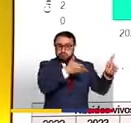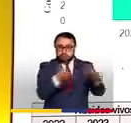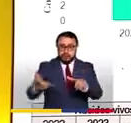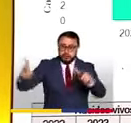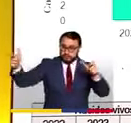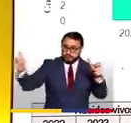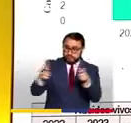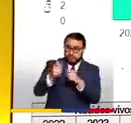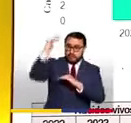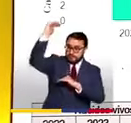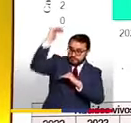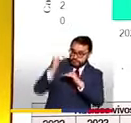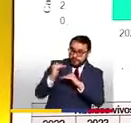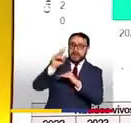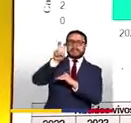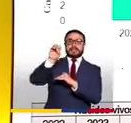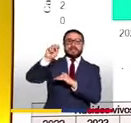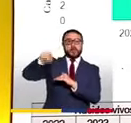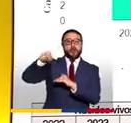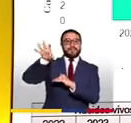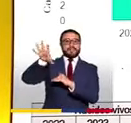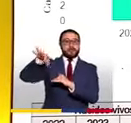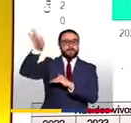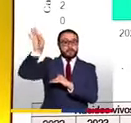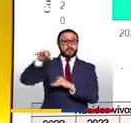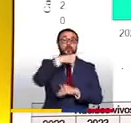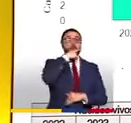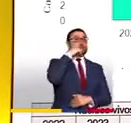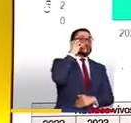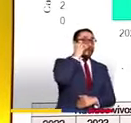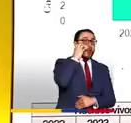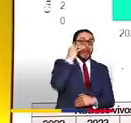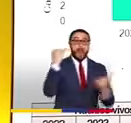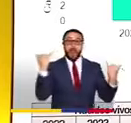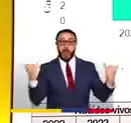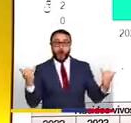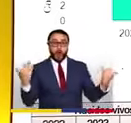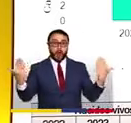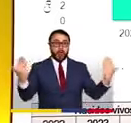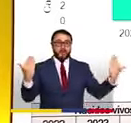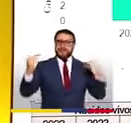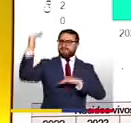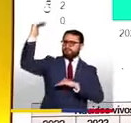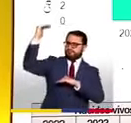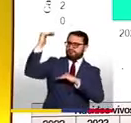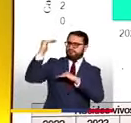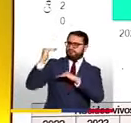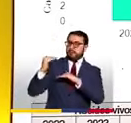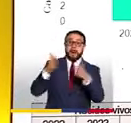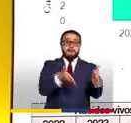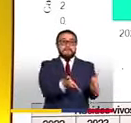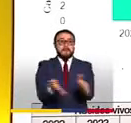70,5% desde Duque hasta la fecha, y el número de